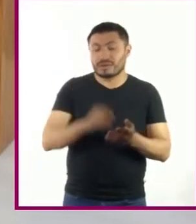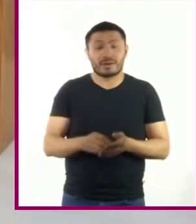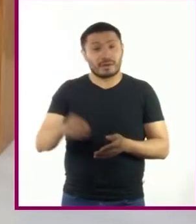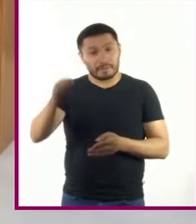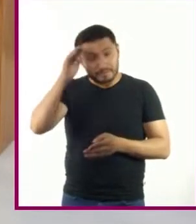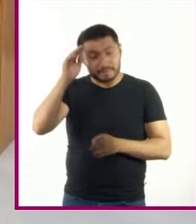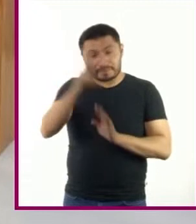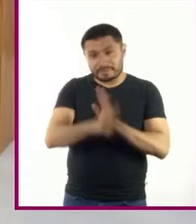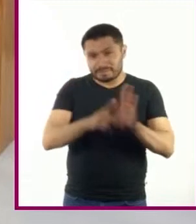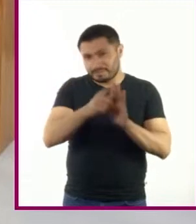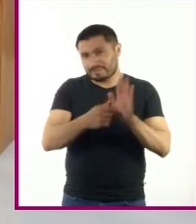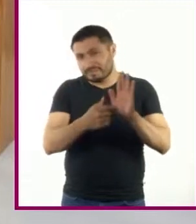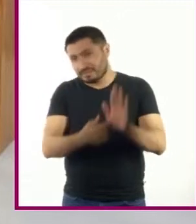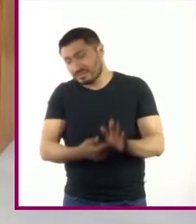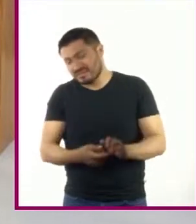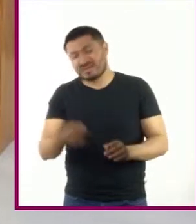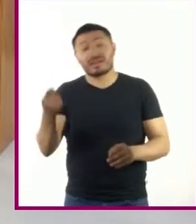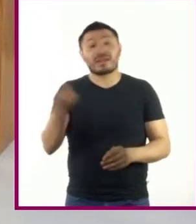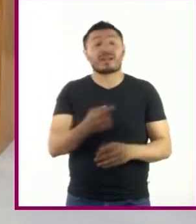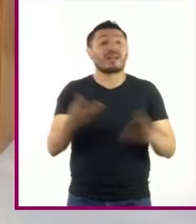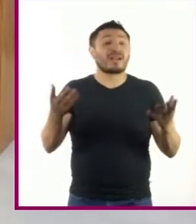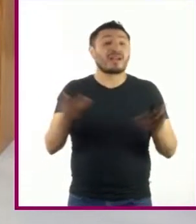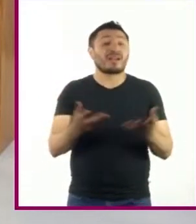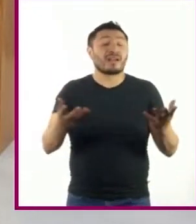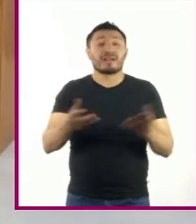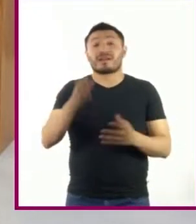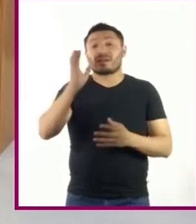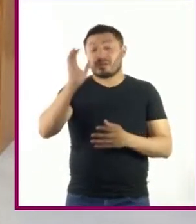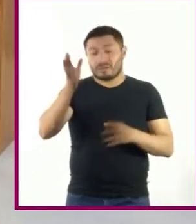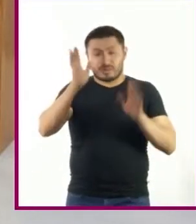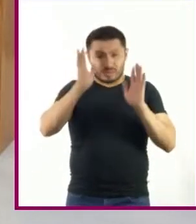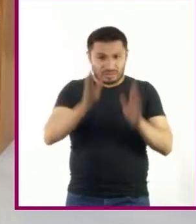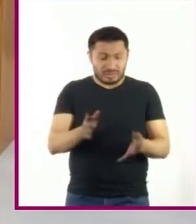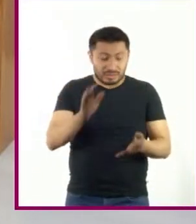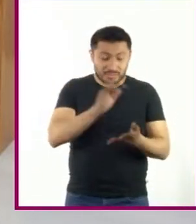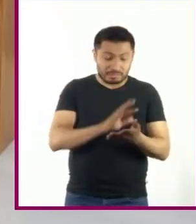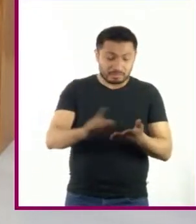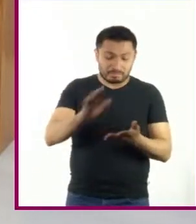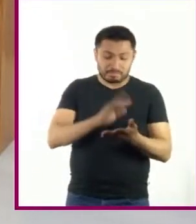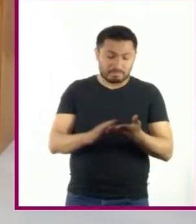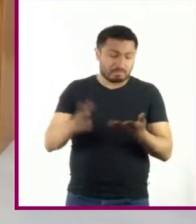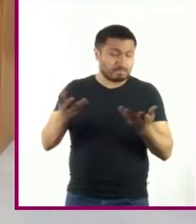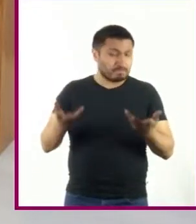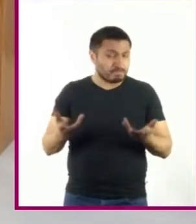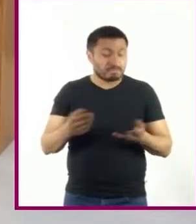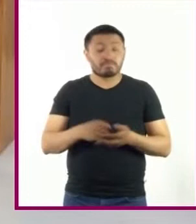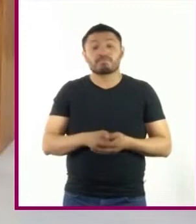el video, ¿qué hay que hacer una vez que ya se leyó todo el texto?